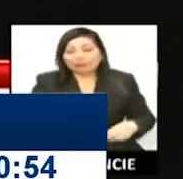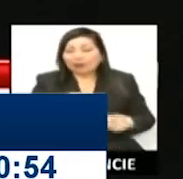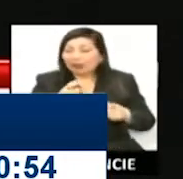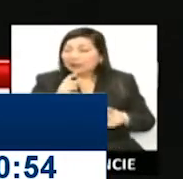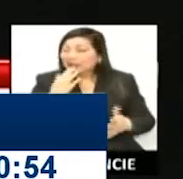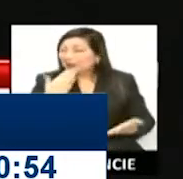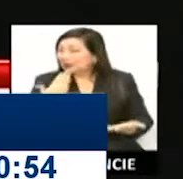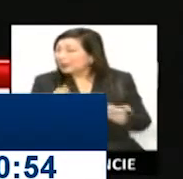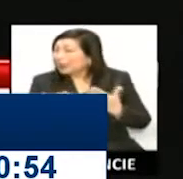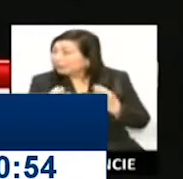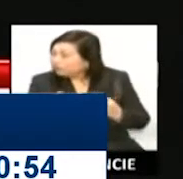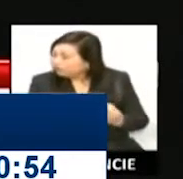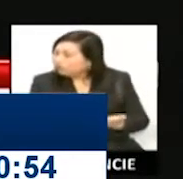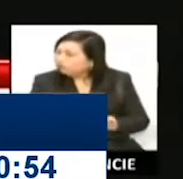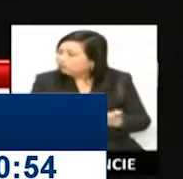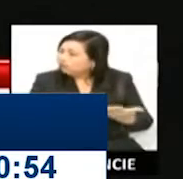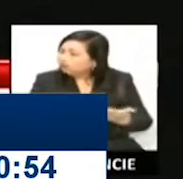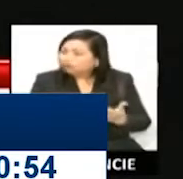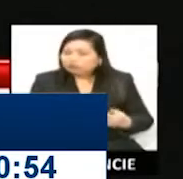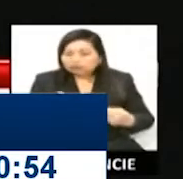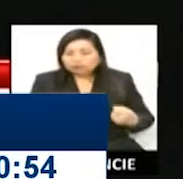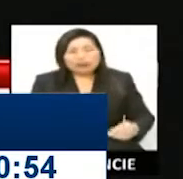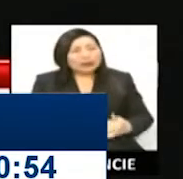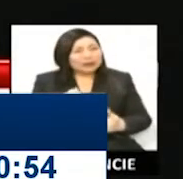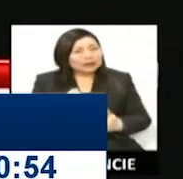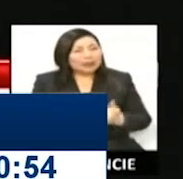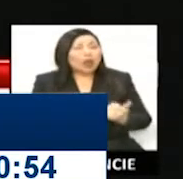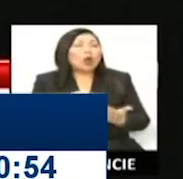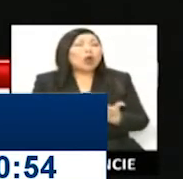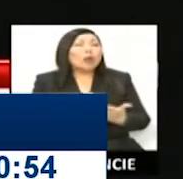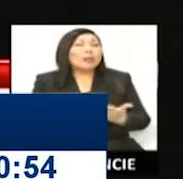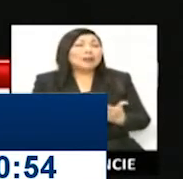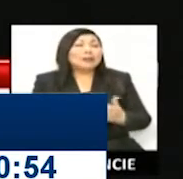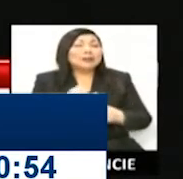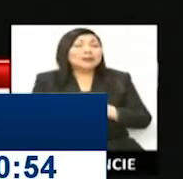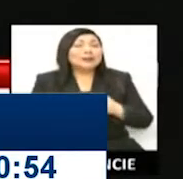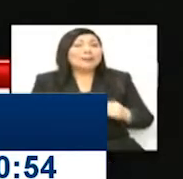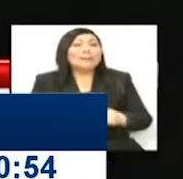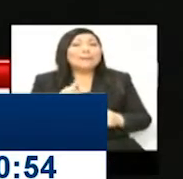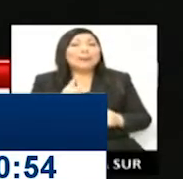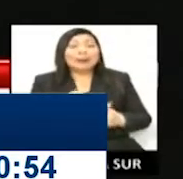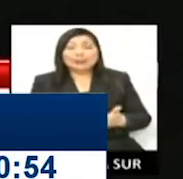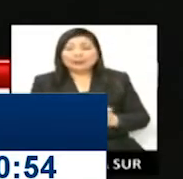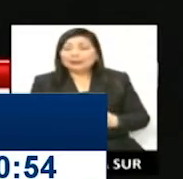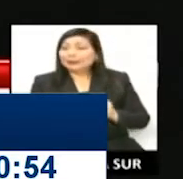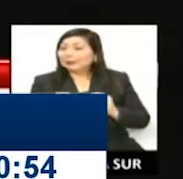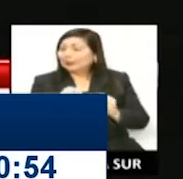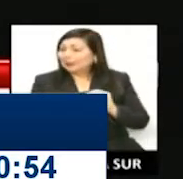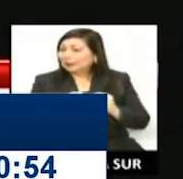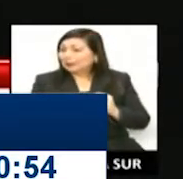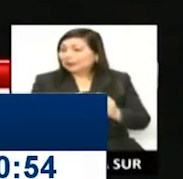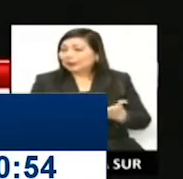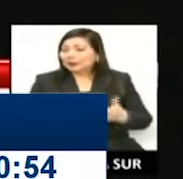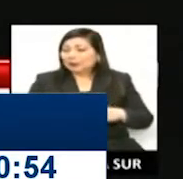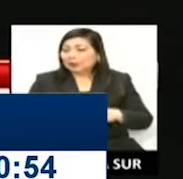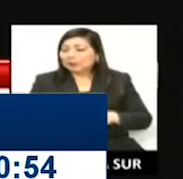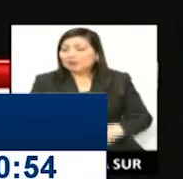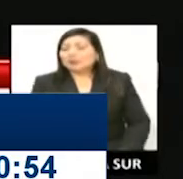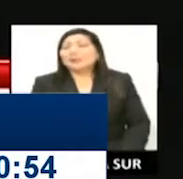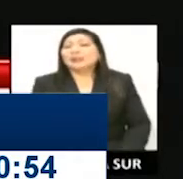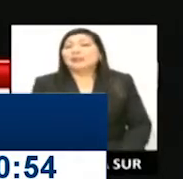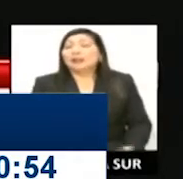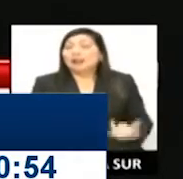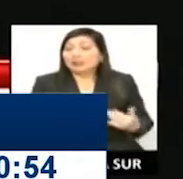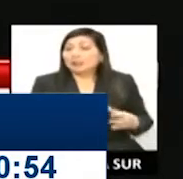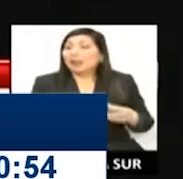sospechosas. También se recomienda a Proinversión concluir con el concurso público internacional para la operación y mantenimiento del Centro de Convenciones. Esta